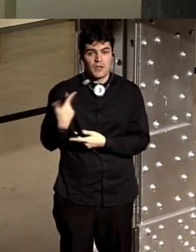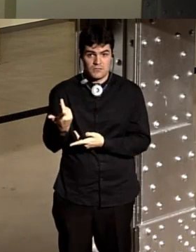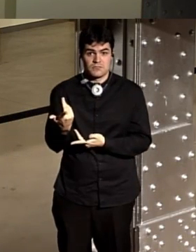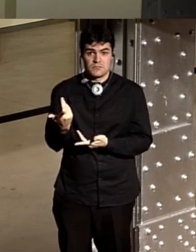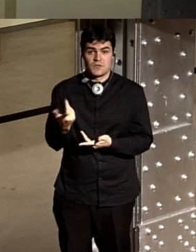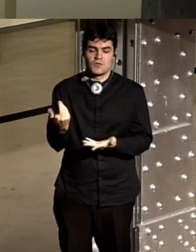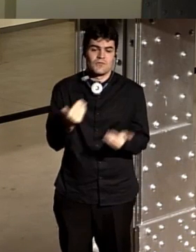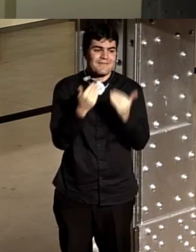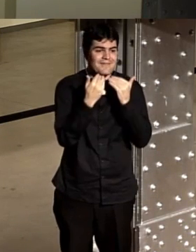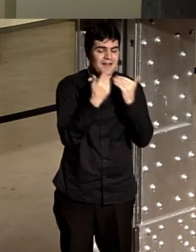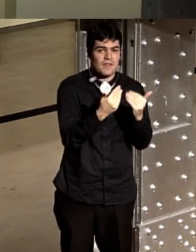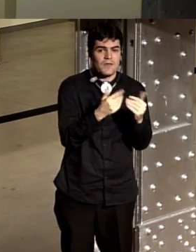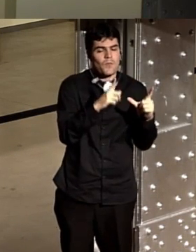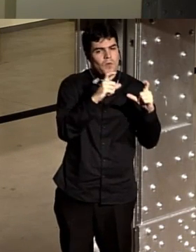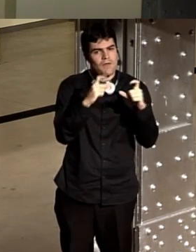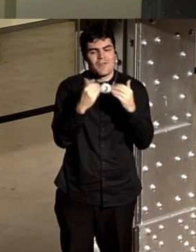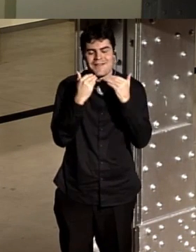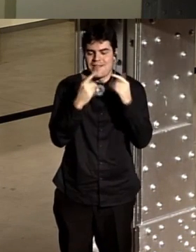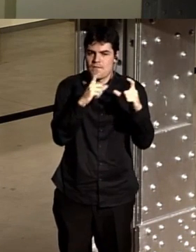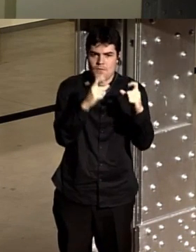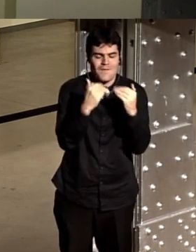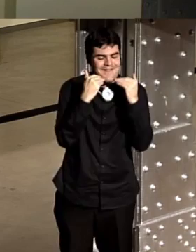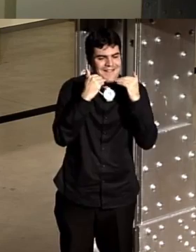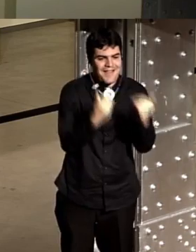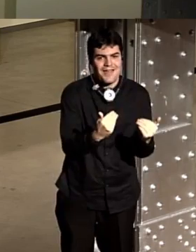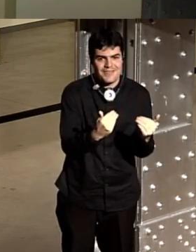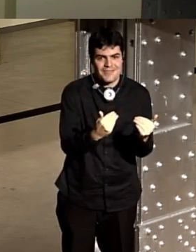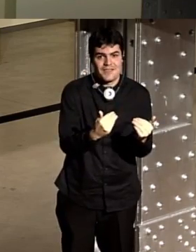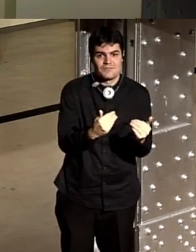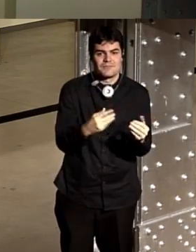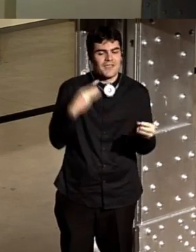las gracias por sus fotos. Y creo que es necesario...